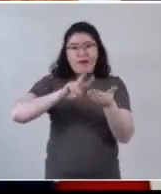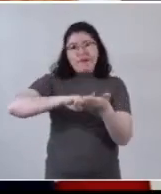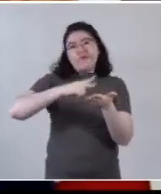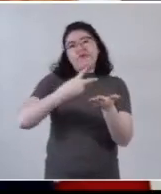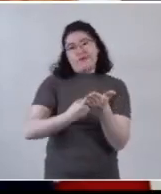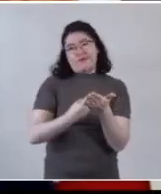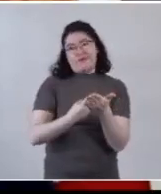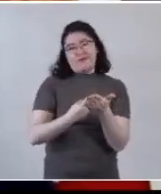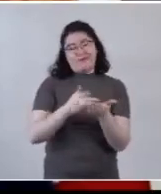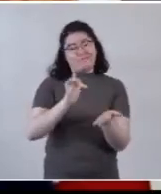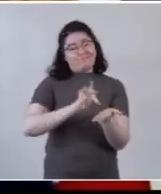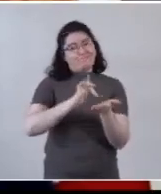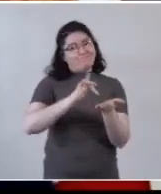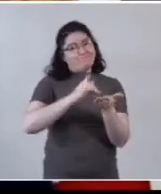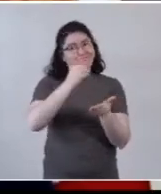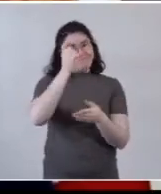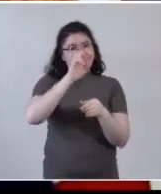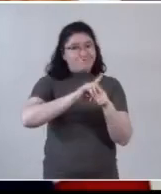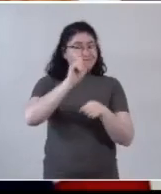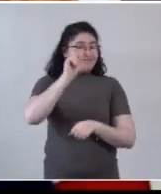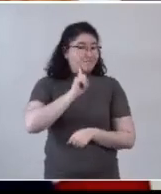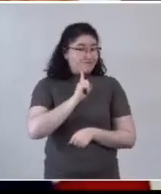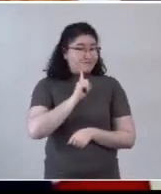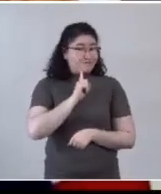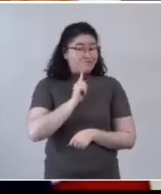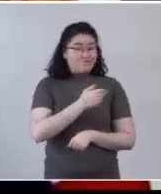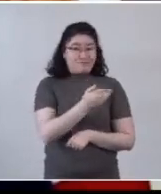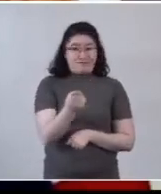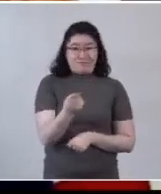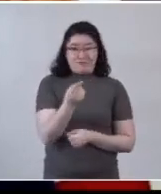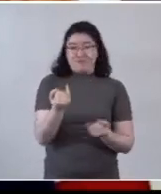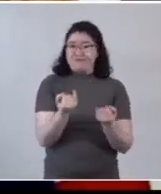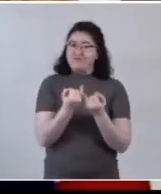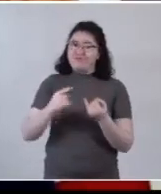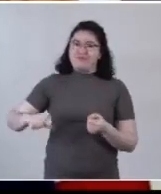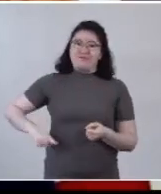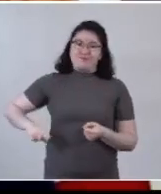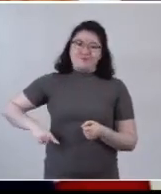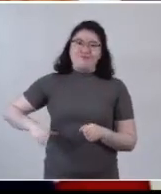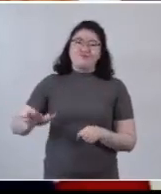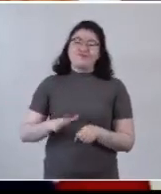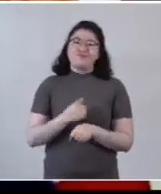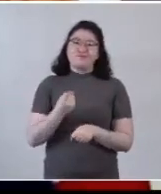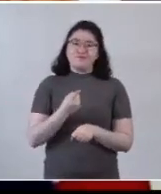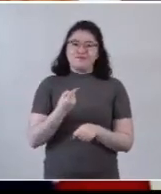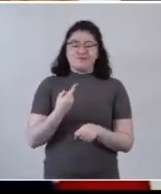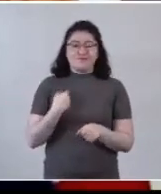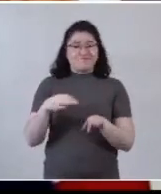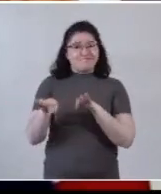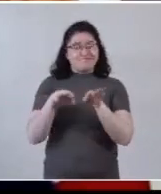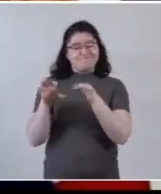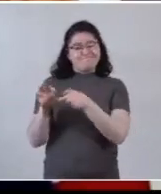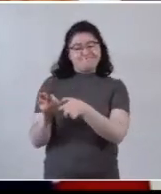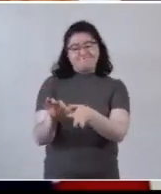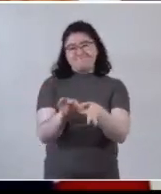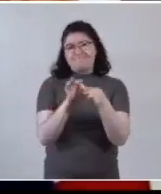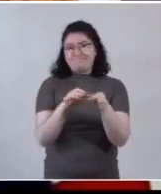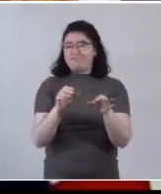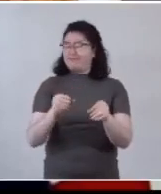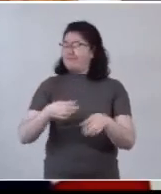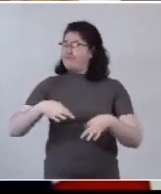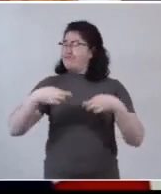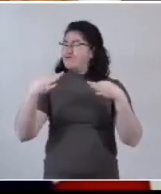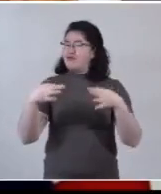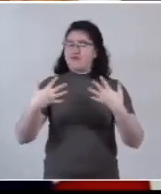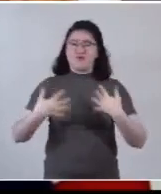gracias, doctora, a usted y a su gobierno también por la extraordinaria coordinación y comunicación